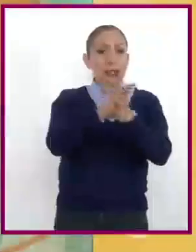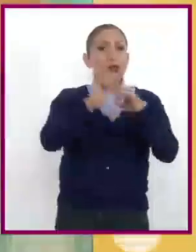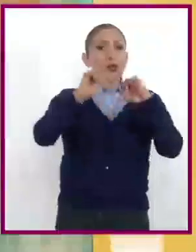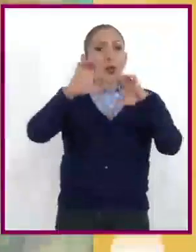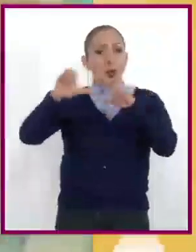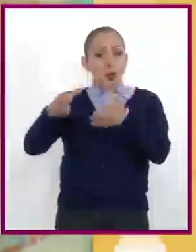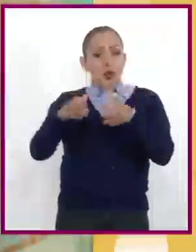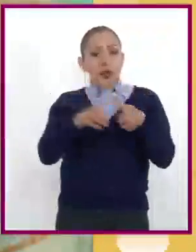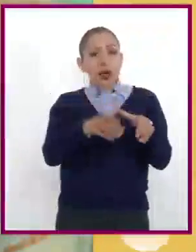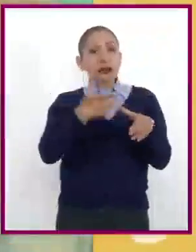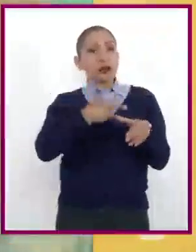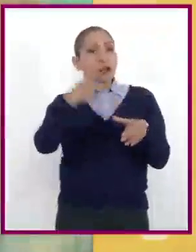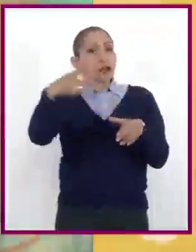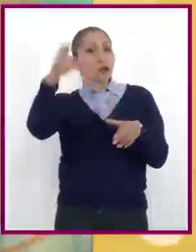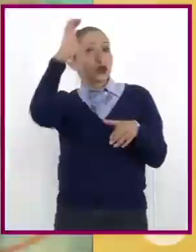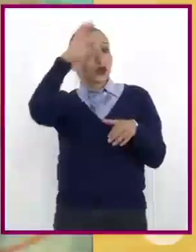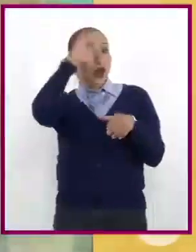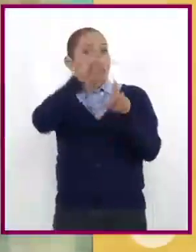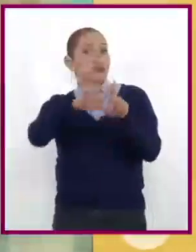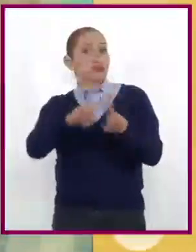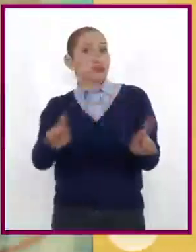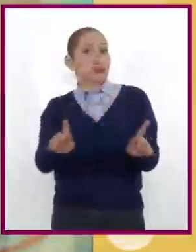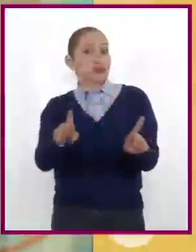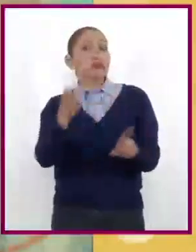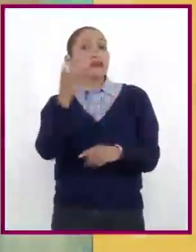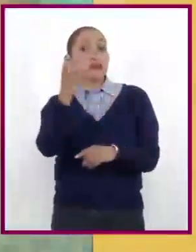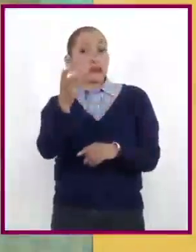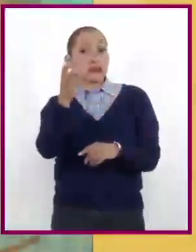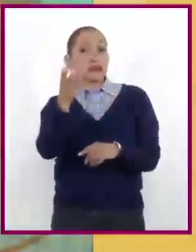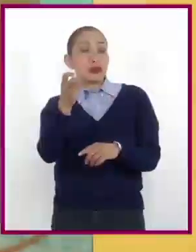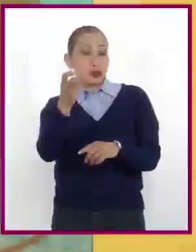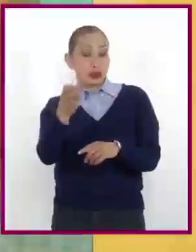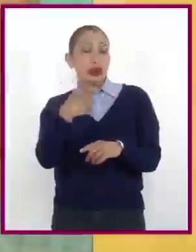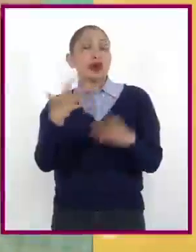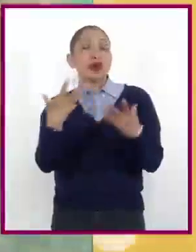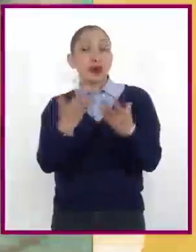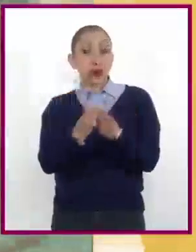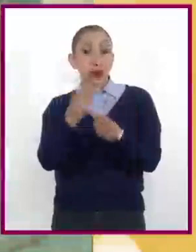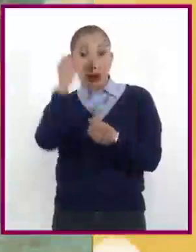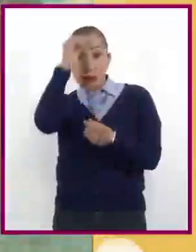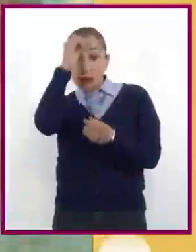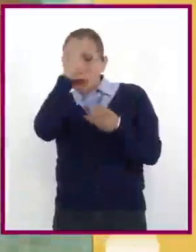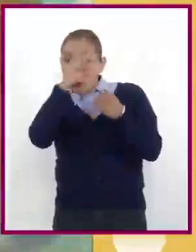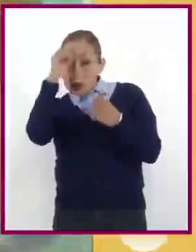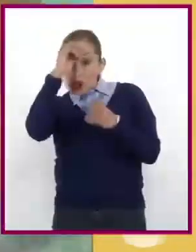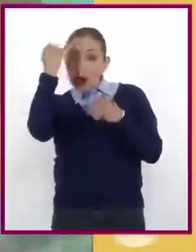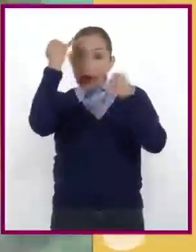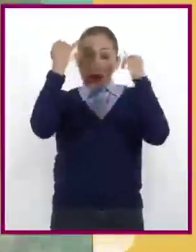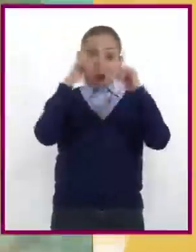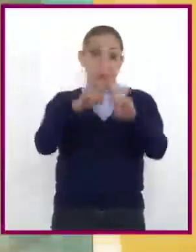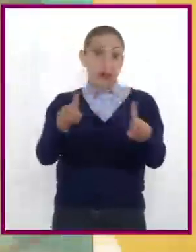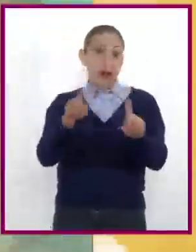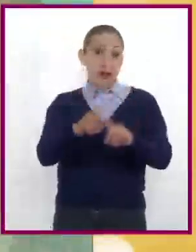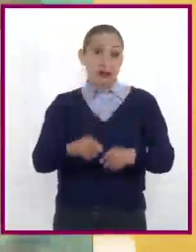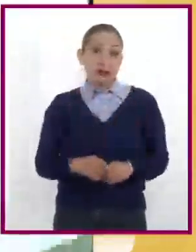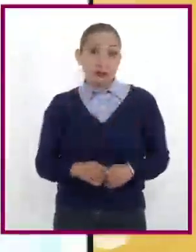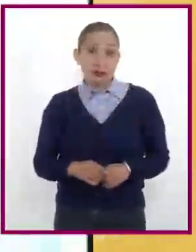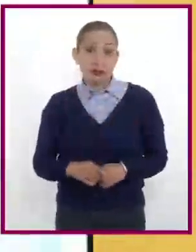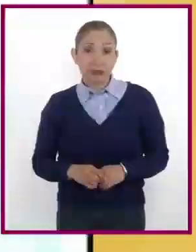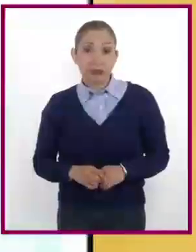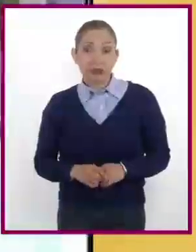comunidad tiene una cultura diferente y por lo tanto, puntos de vista e ideas diversas.